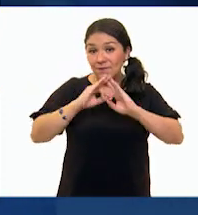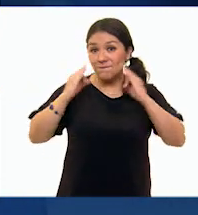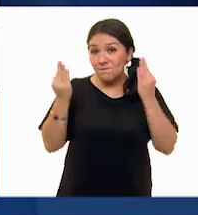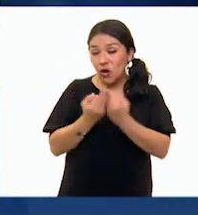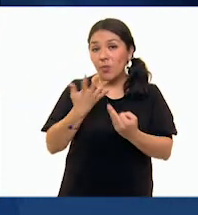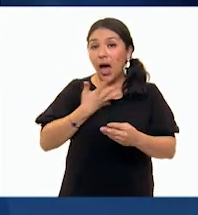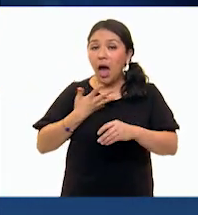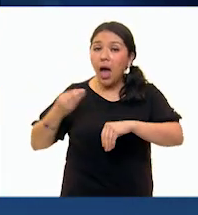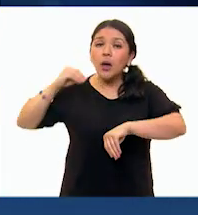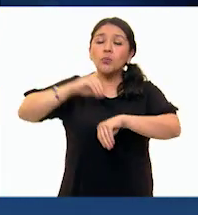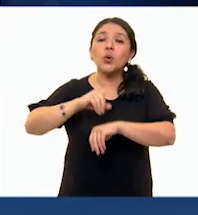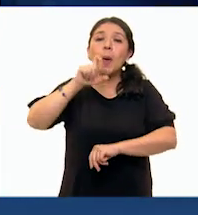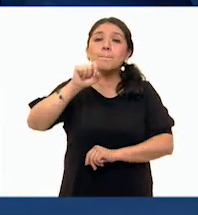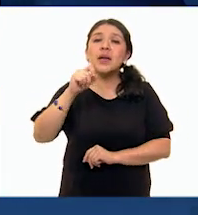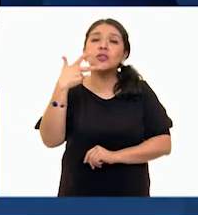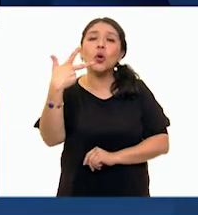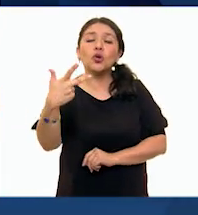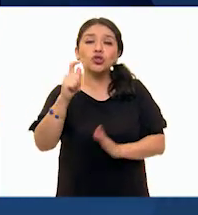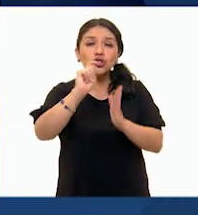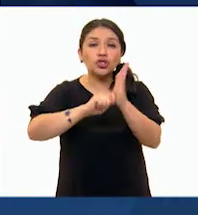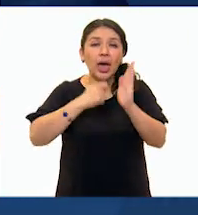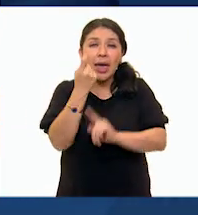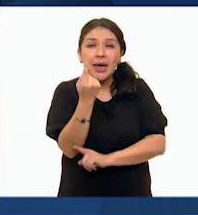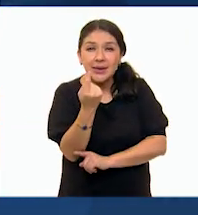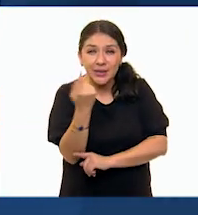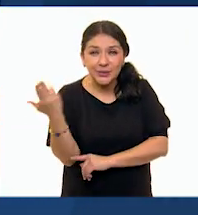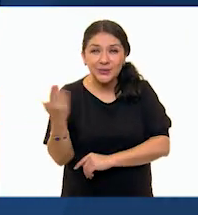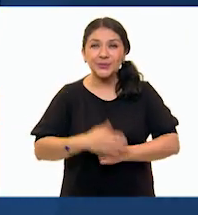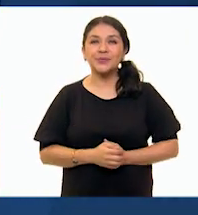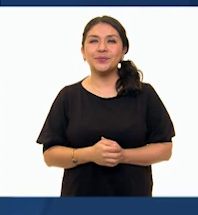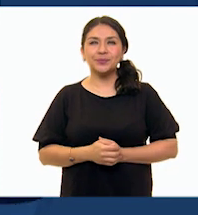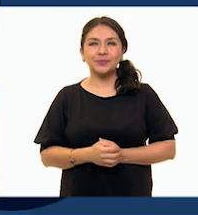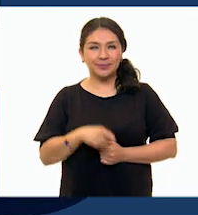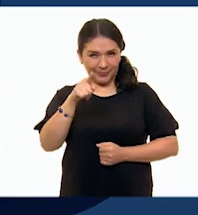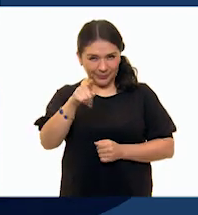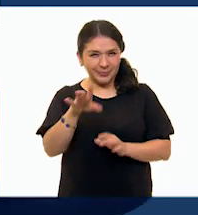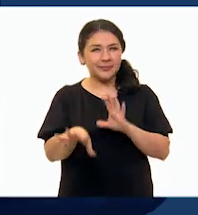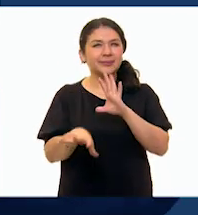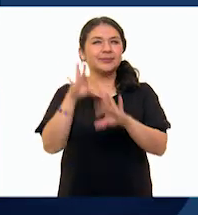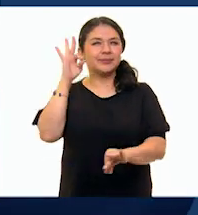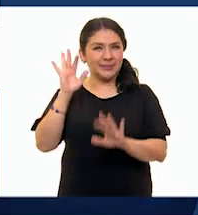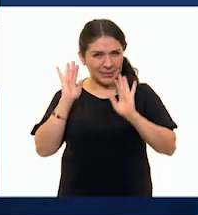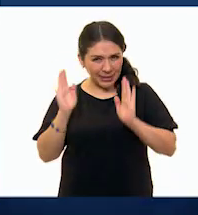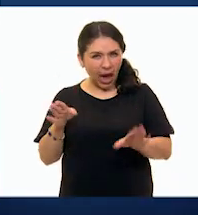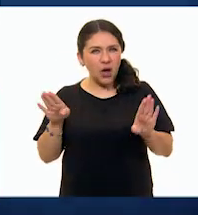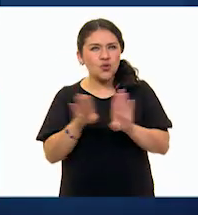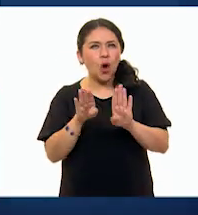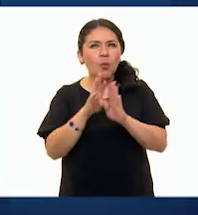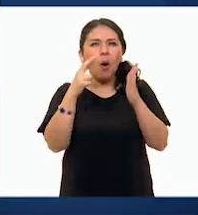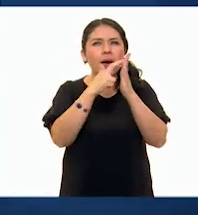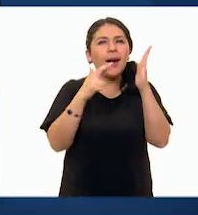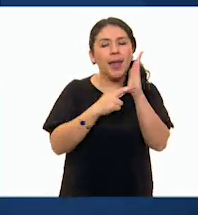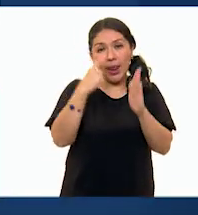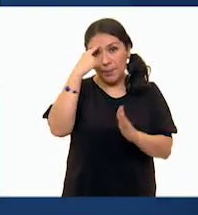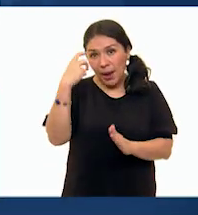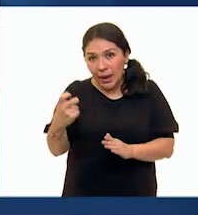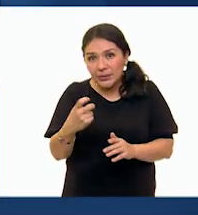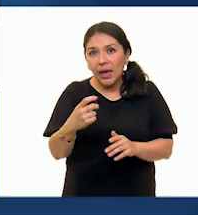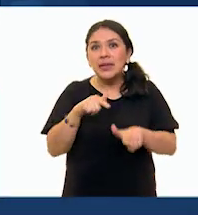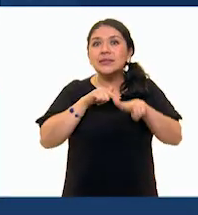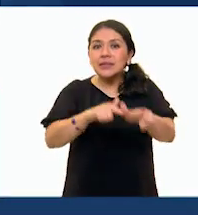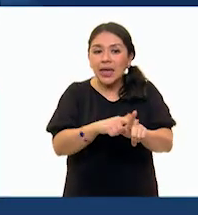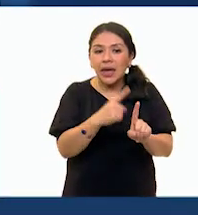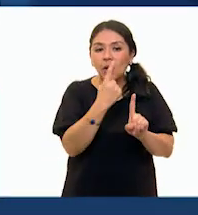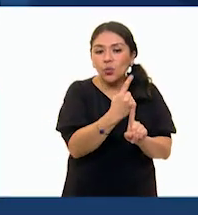tiene 28 cerillos. ¿Ya lograron descifrar el patrón en esta sucesión de